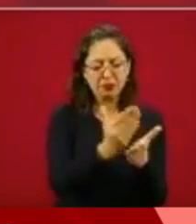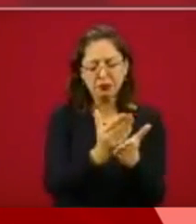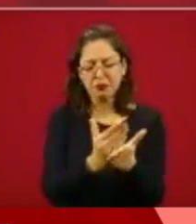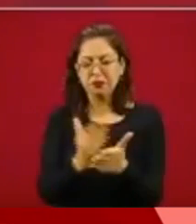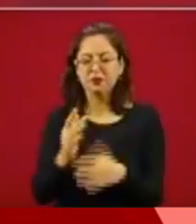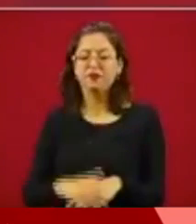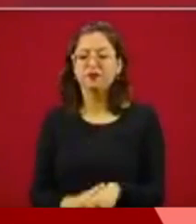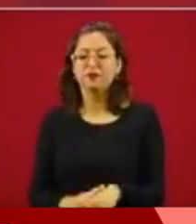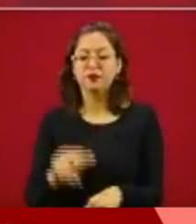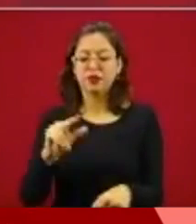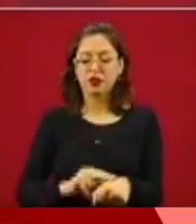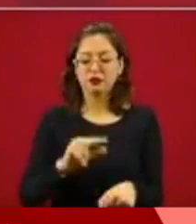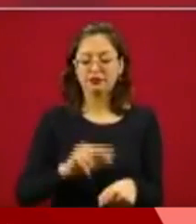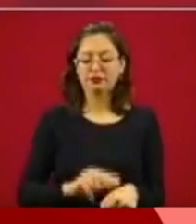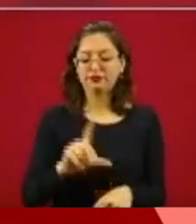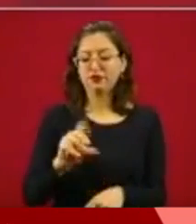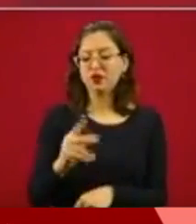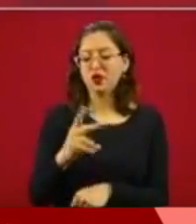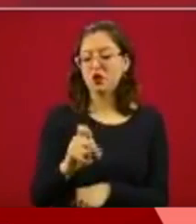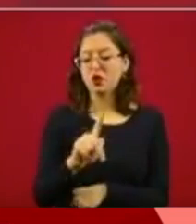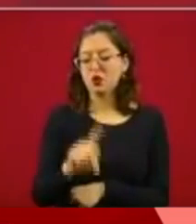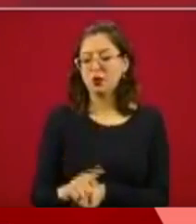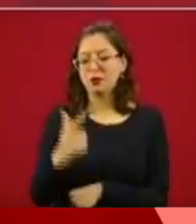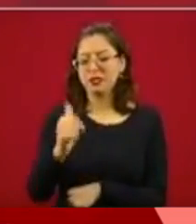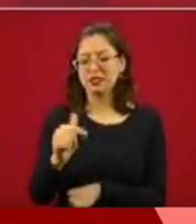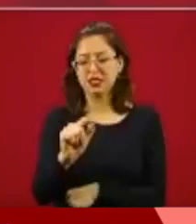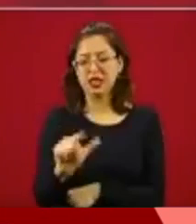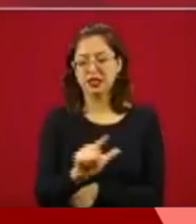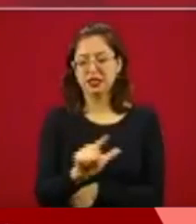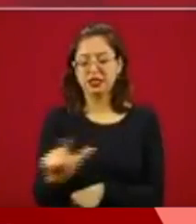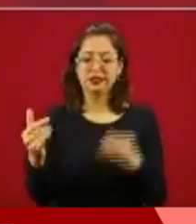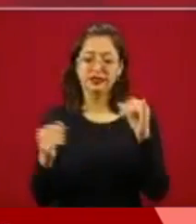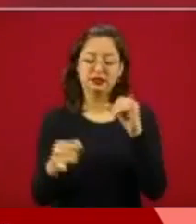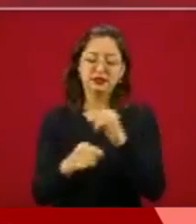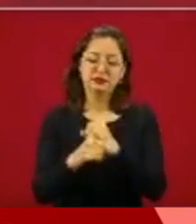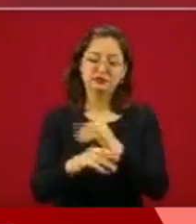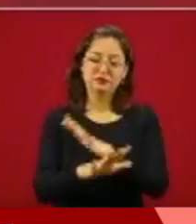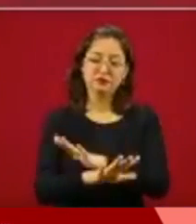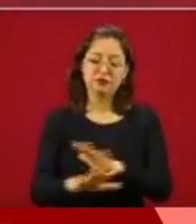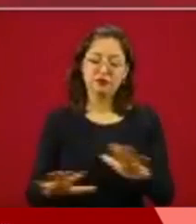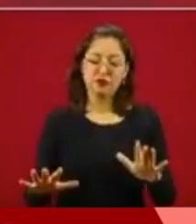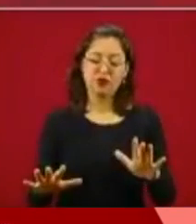El doctor Hugo López-Gatell lo informa, lo explica.